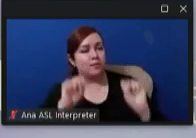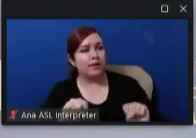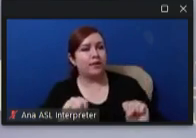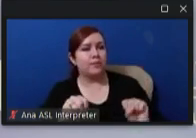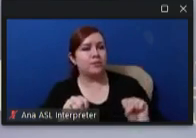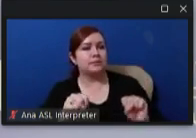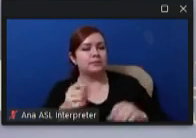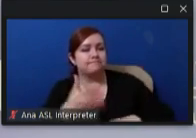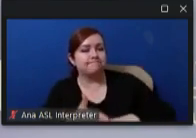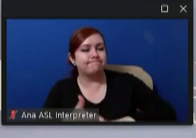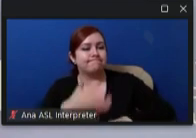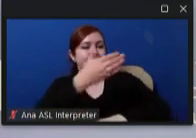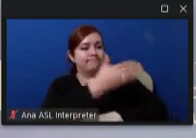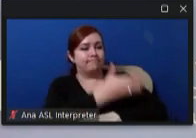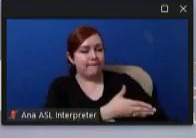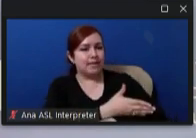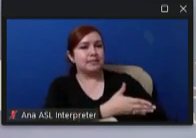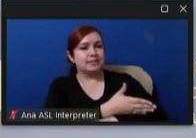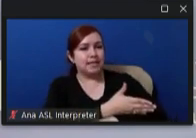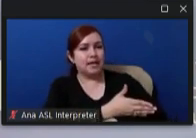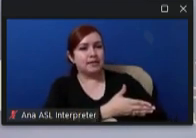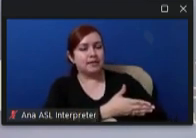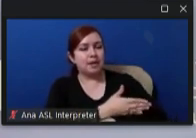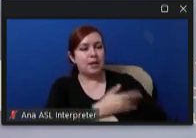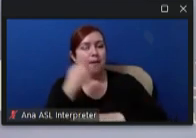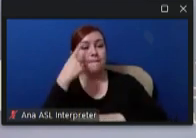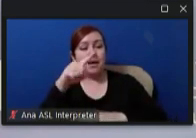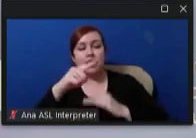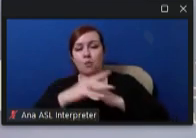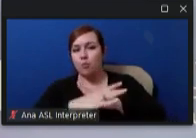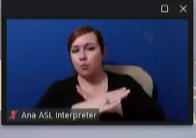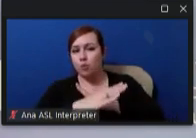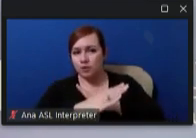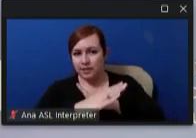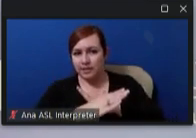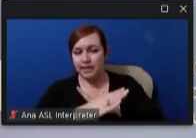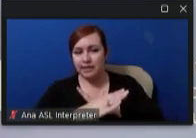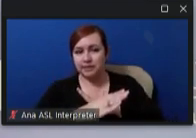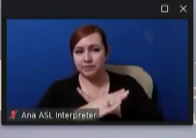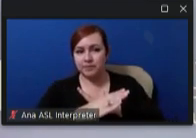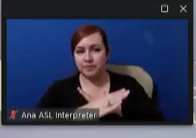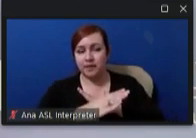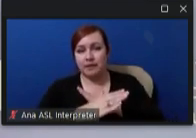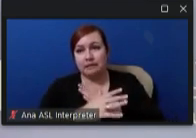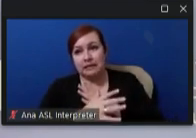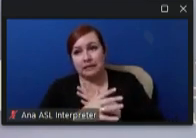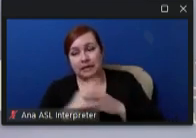de avanzada en la protección que asumen